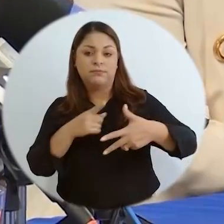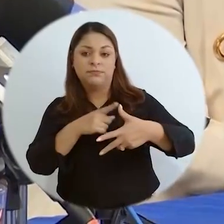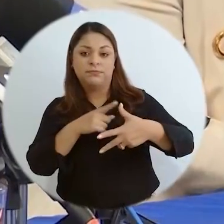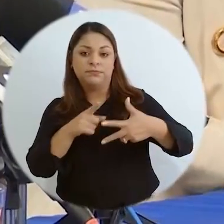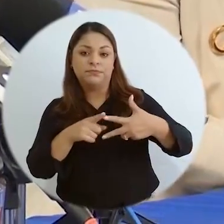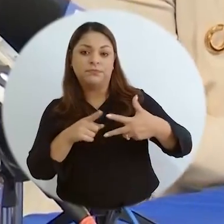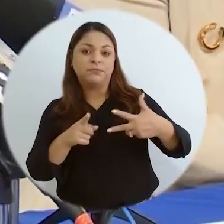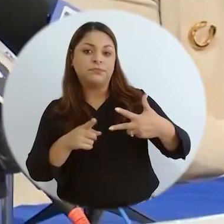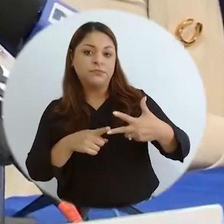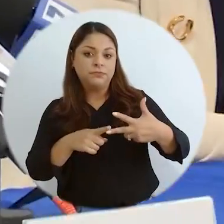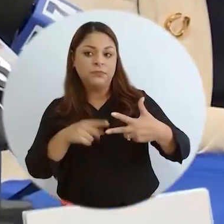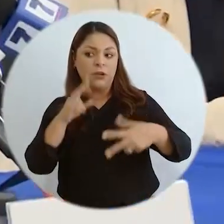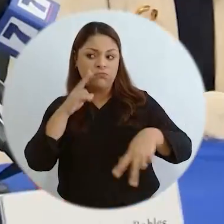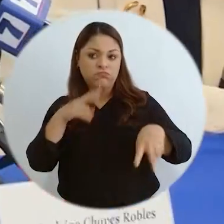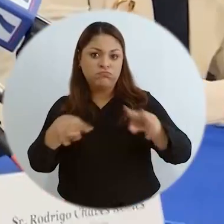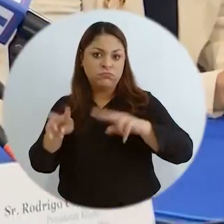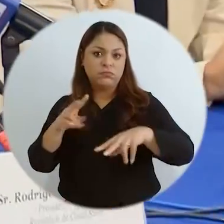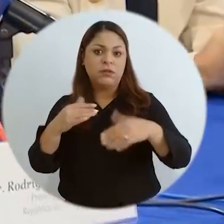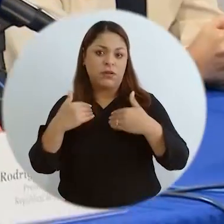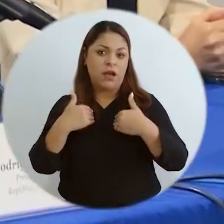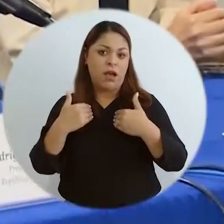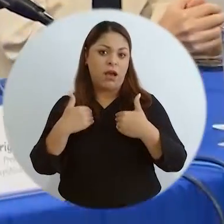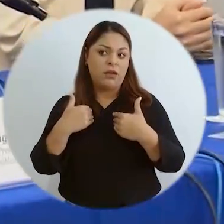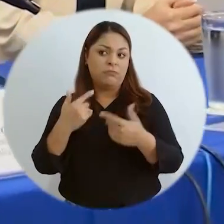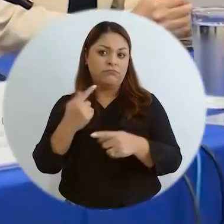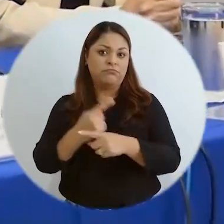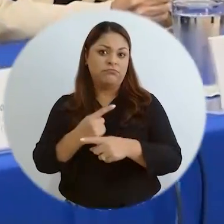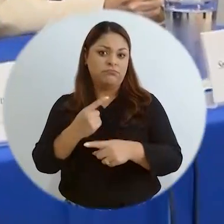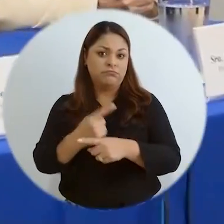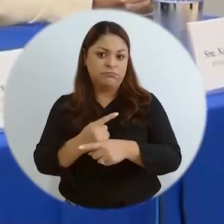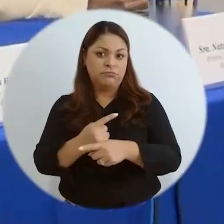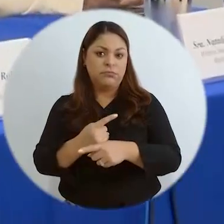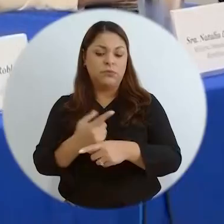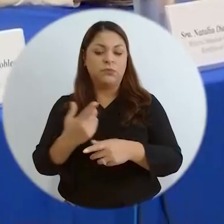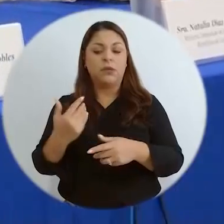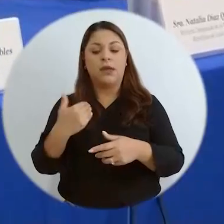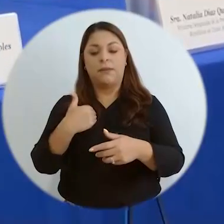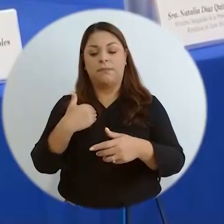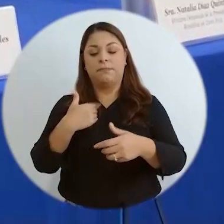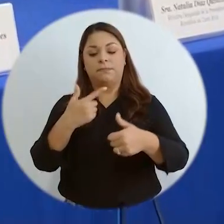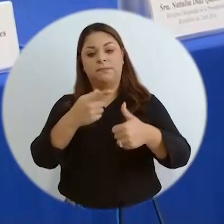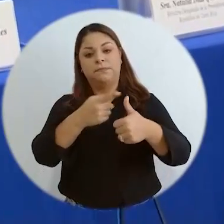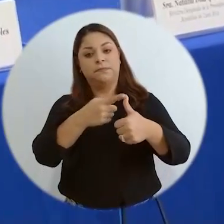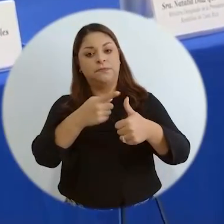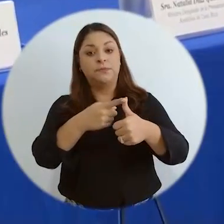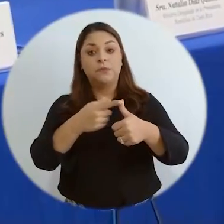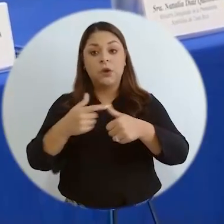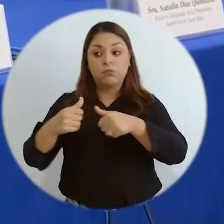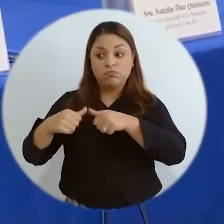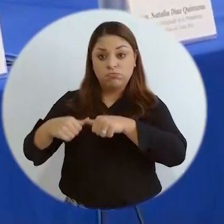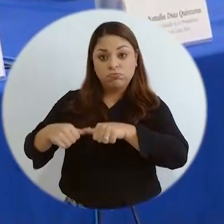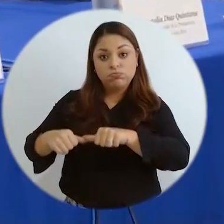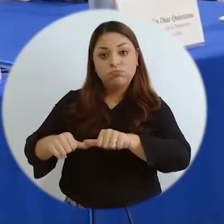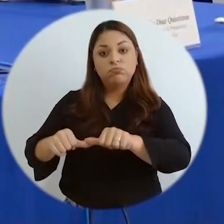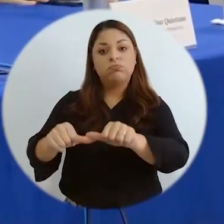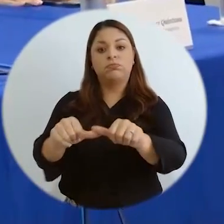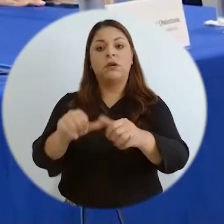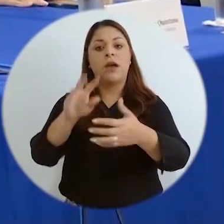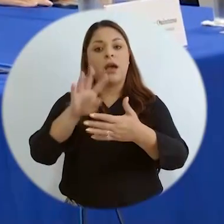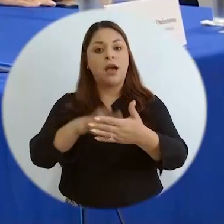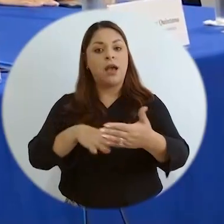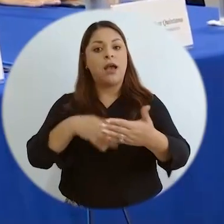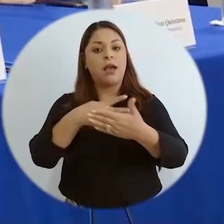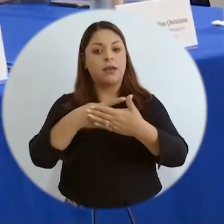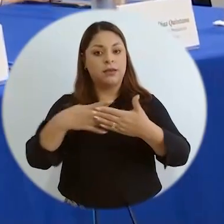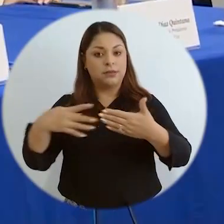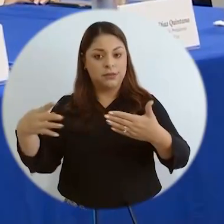es la continuación de una agenda de remozamiento y atención de la